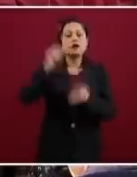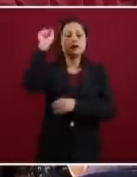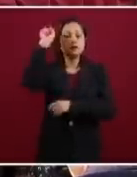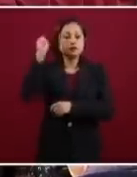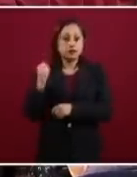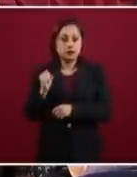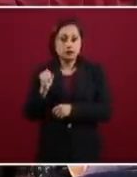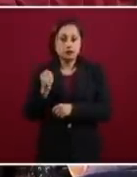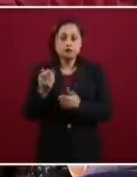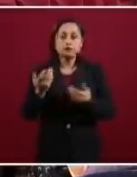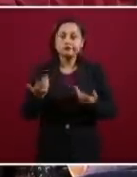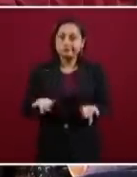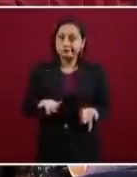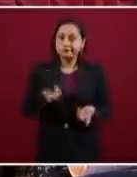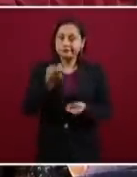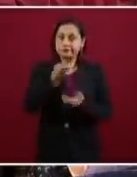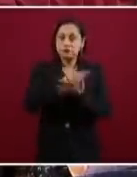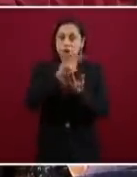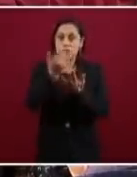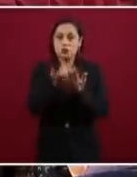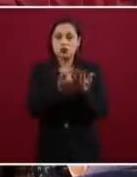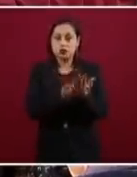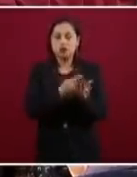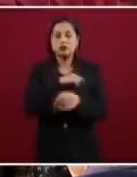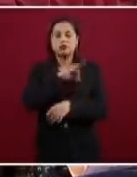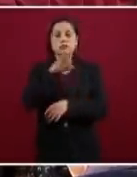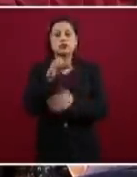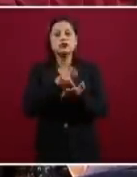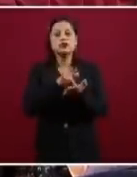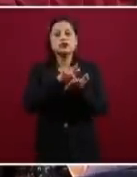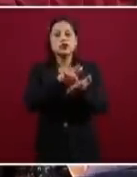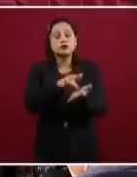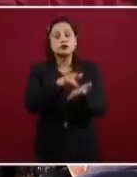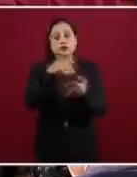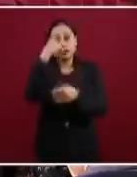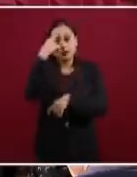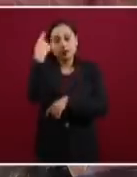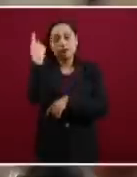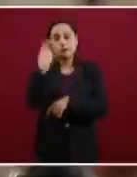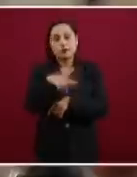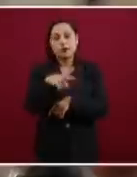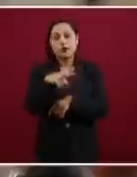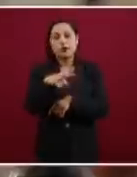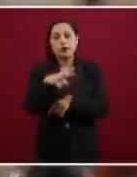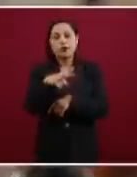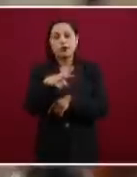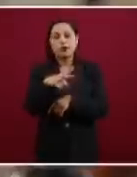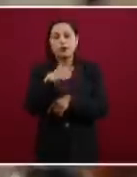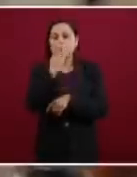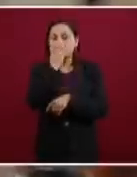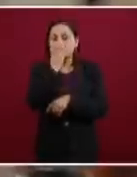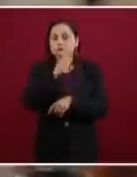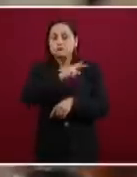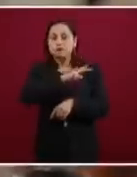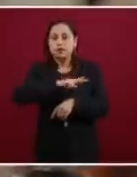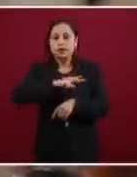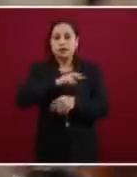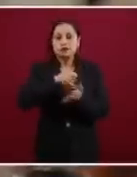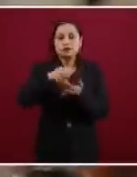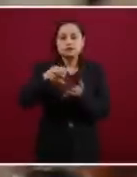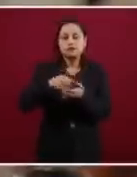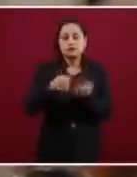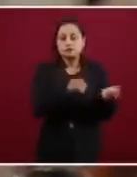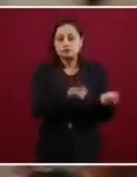y además este proyecto permitiría la disminución de la importación de fertilizantes en un